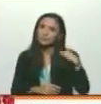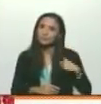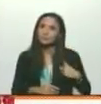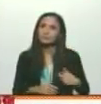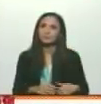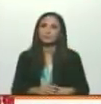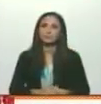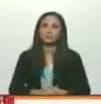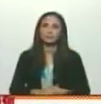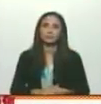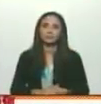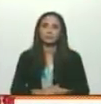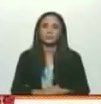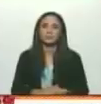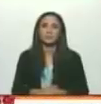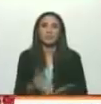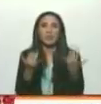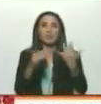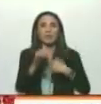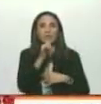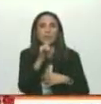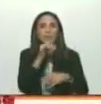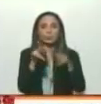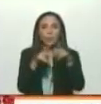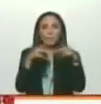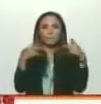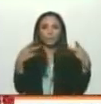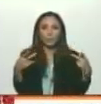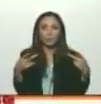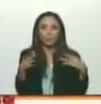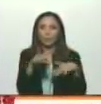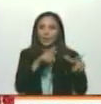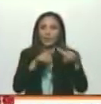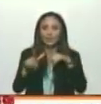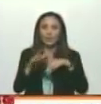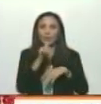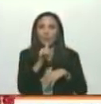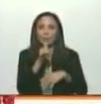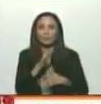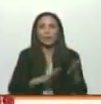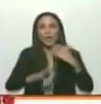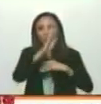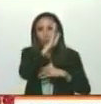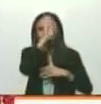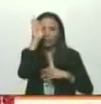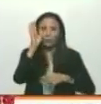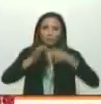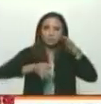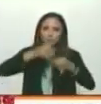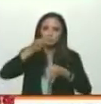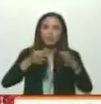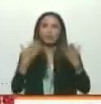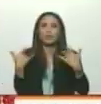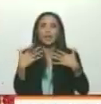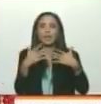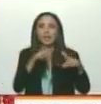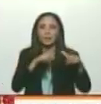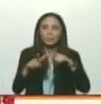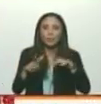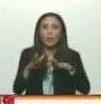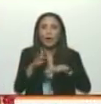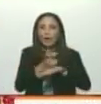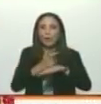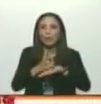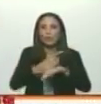¿Qué voy a hacer yo aquí ahora, vale? ¿Ah? El Nacional. Diosdado Cabello aseguró que el gobierno comprará Banesco, pero está diciendo la